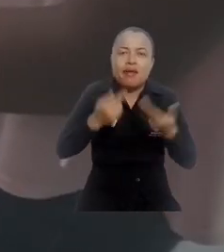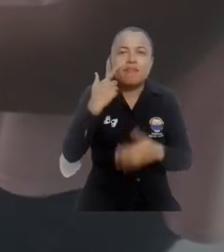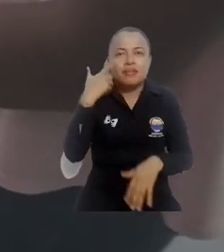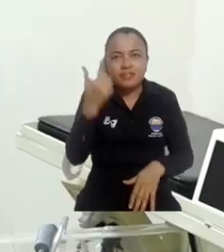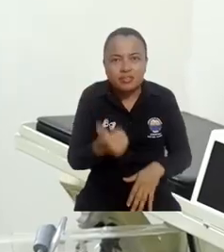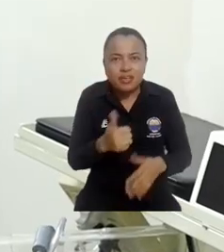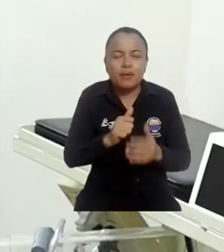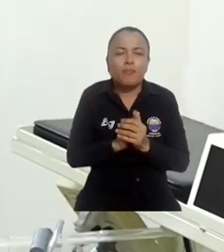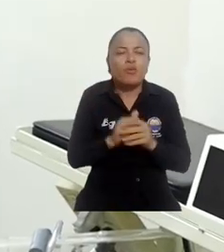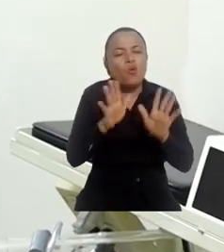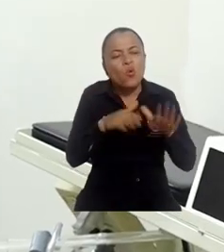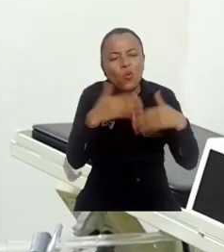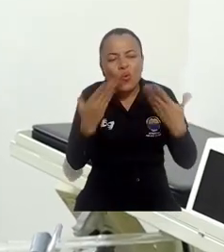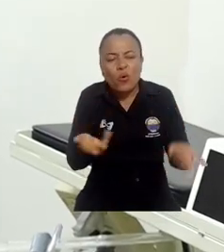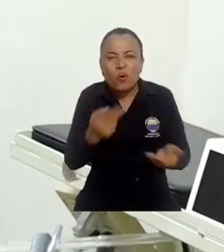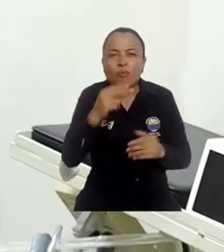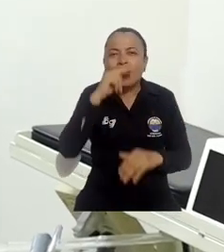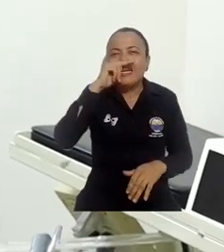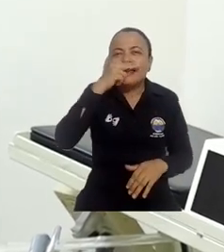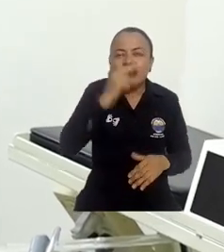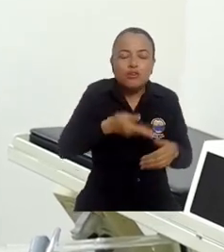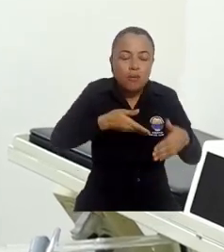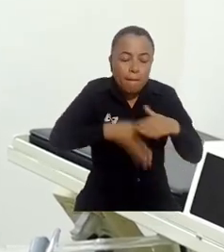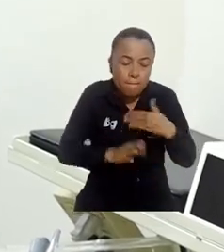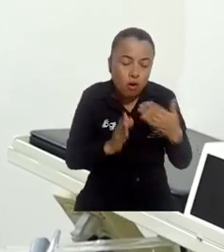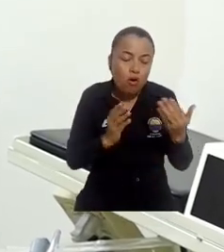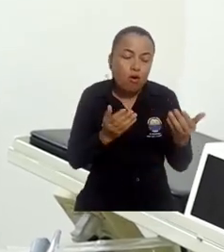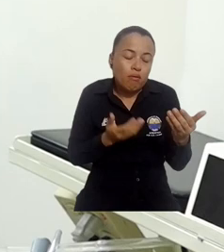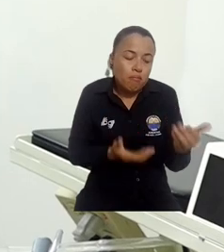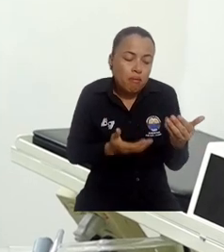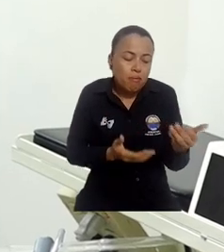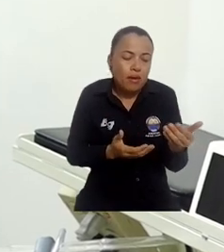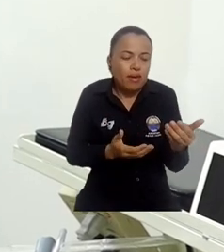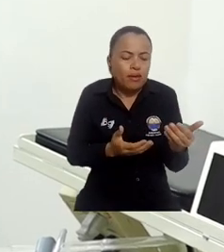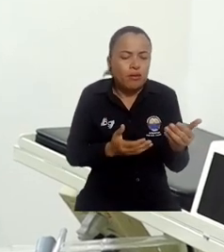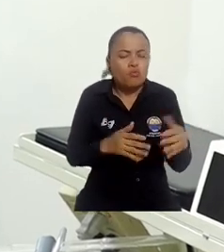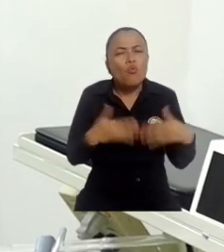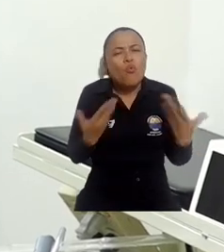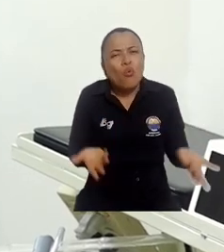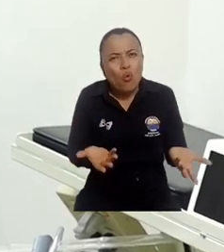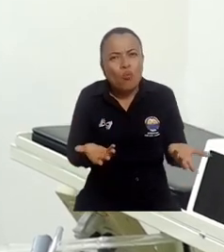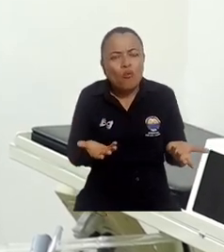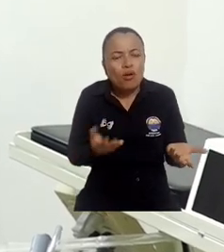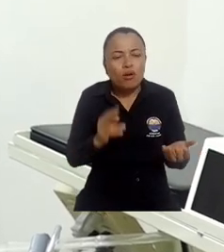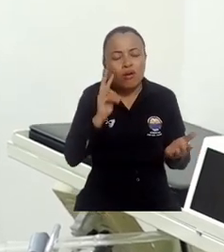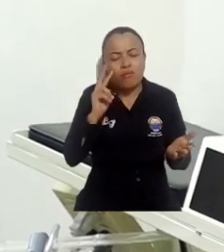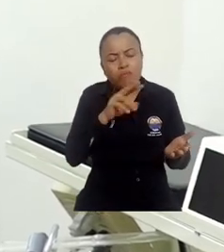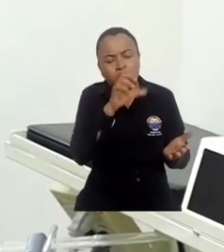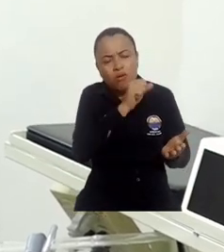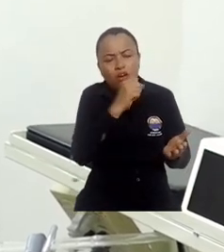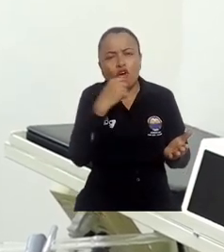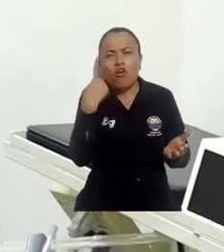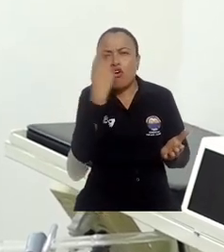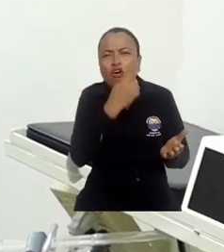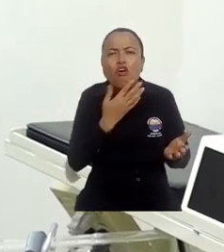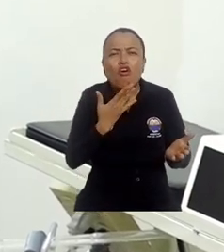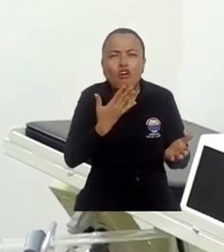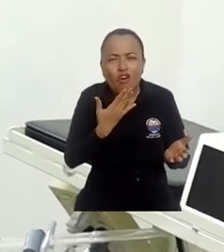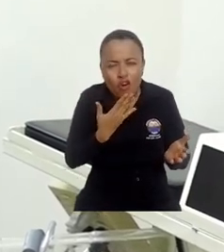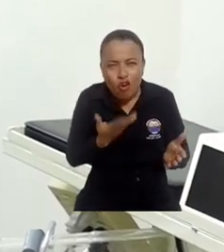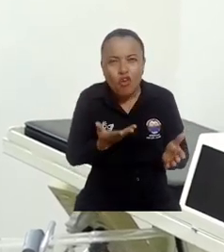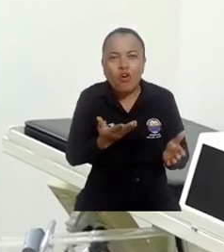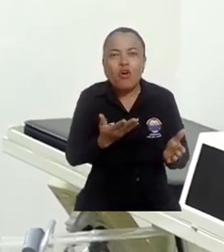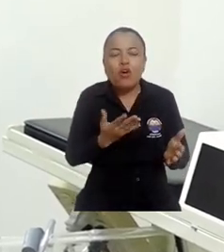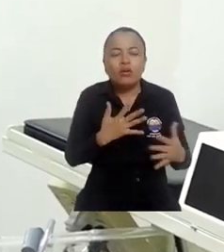con ellos. Cómo está cuando el niño no, cuando nació y cómo se vio el color,